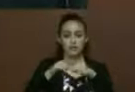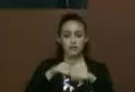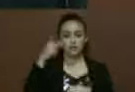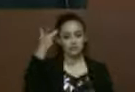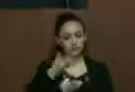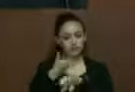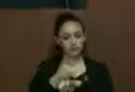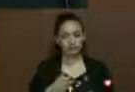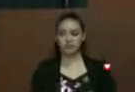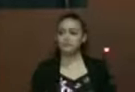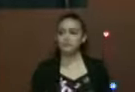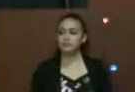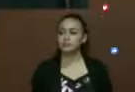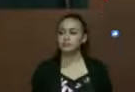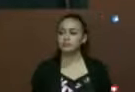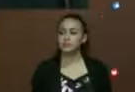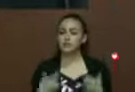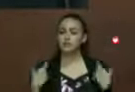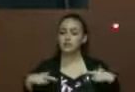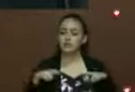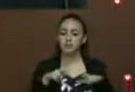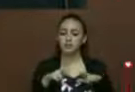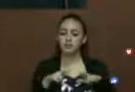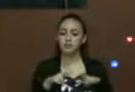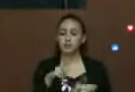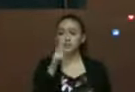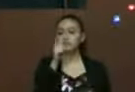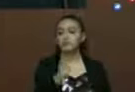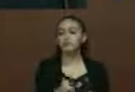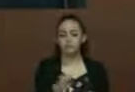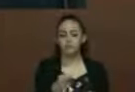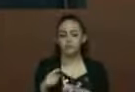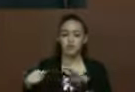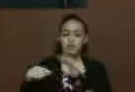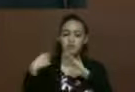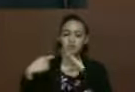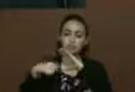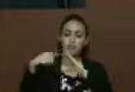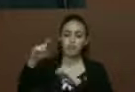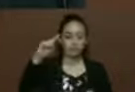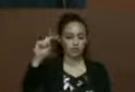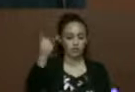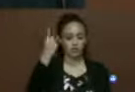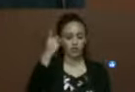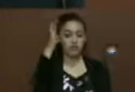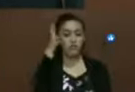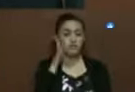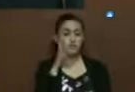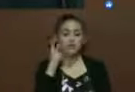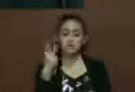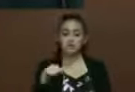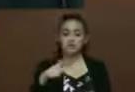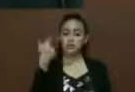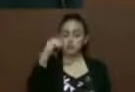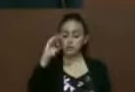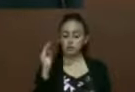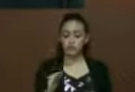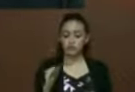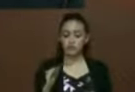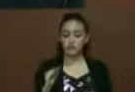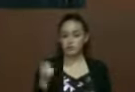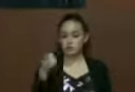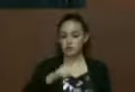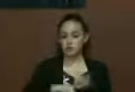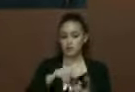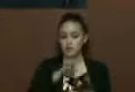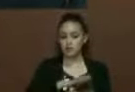pensionarse. Representa estas remesas casi el 12% del Producto Interno